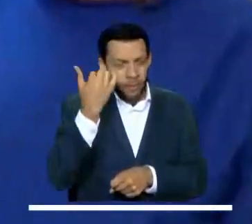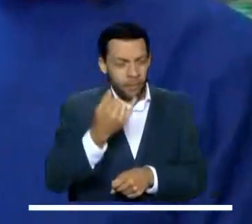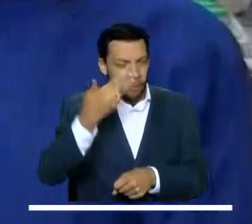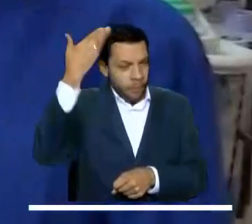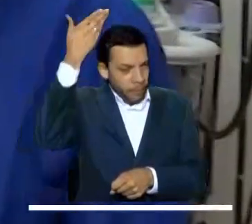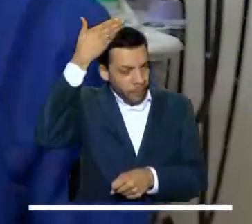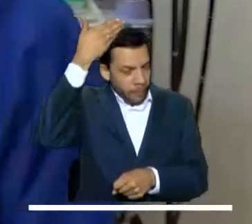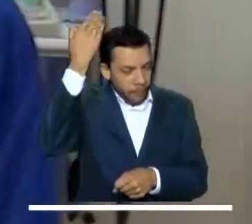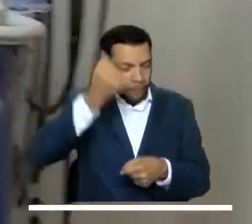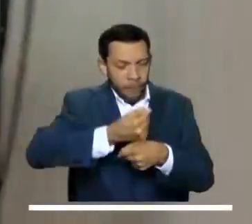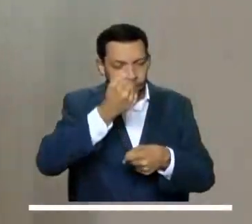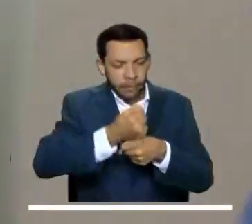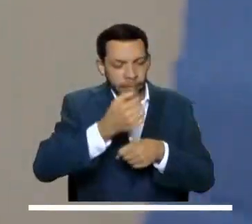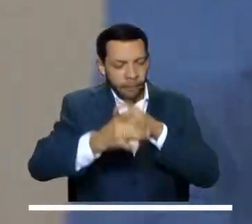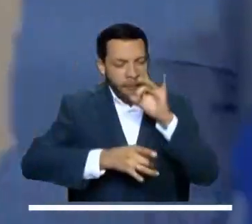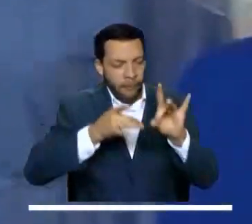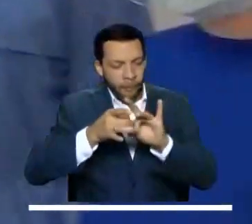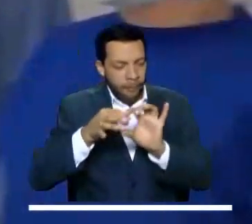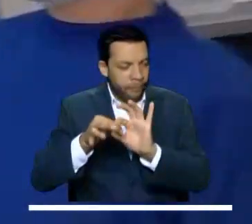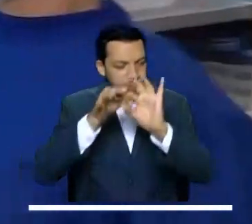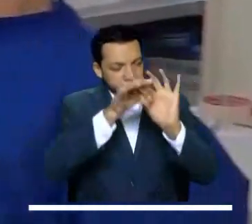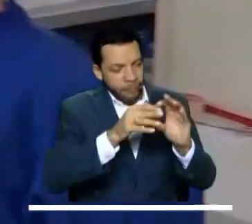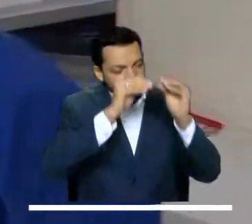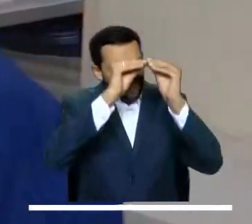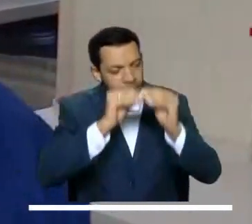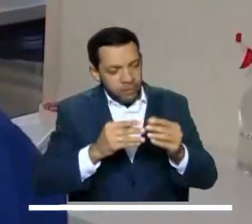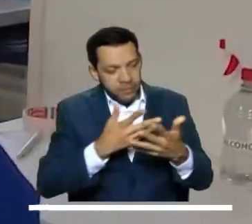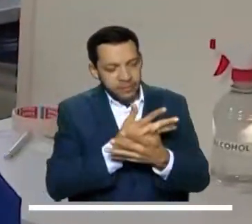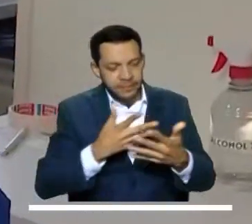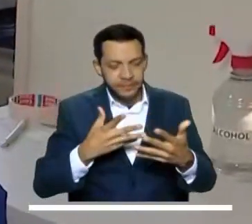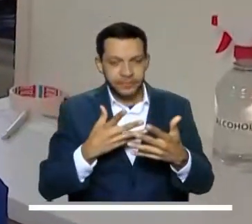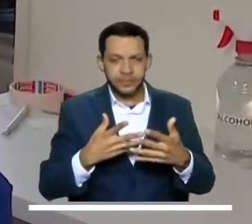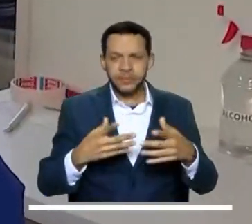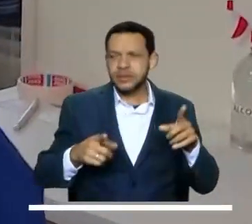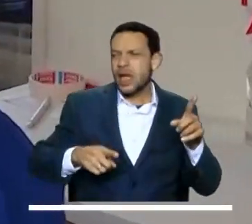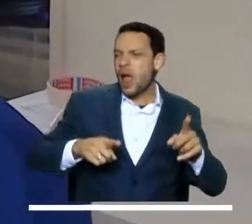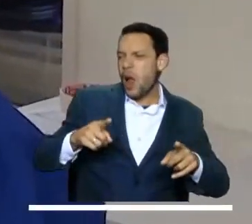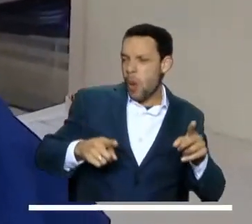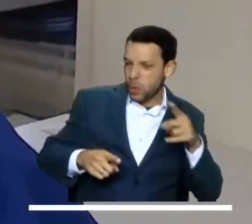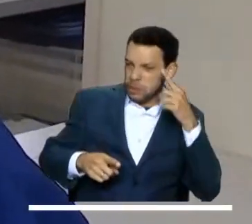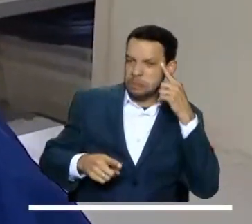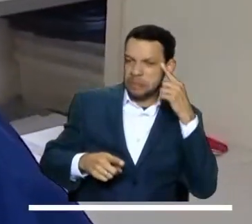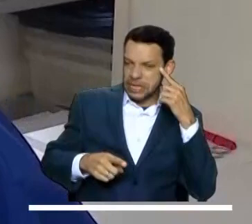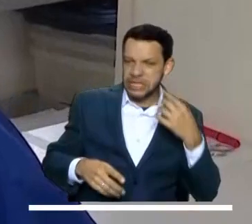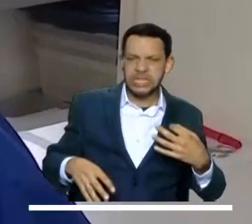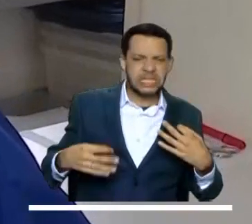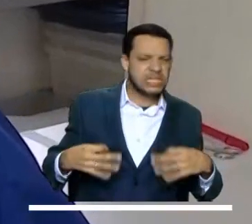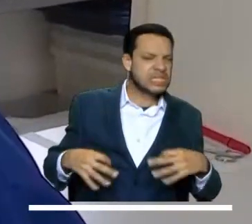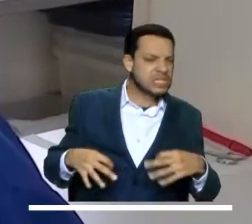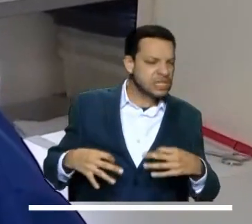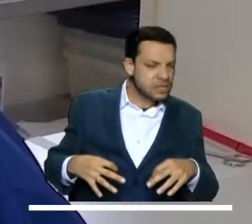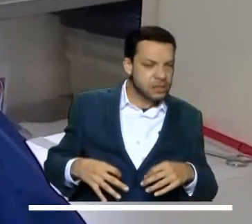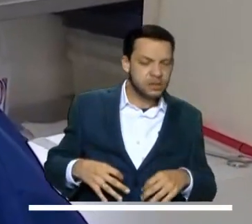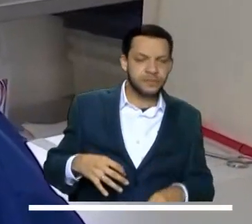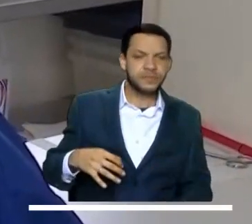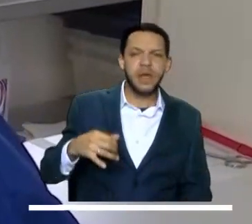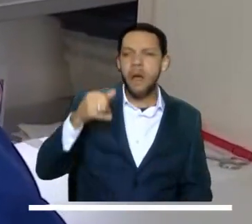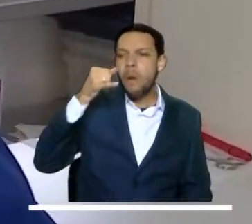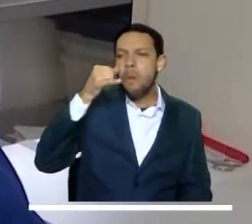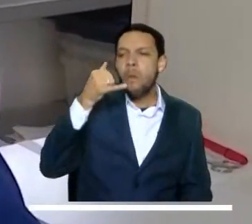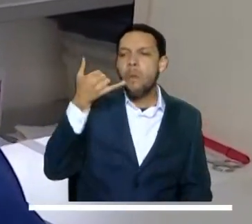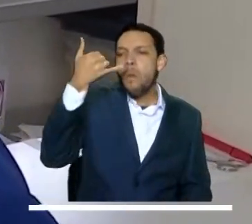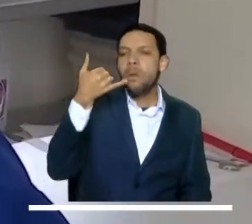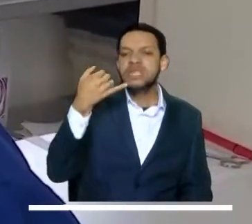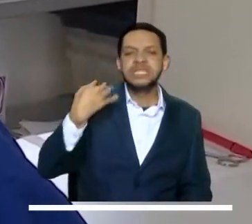sus funciones, porque ustedes dirán, no, esto es algo sencillo, no, detrás de un procedimiento de endoscopia o colonoscopia hay